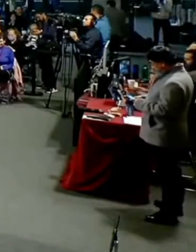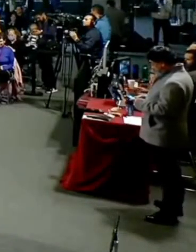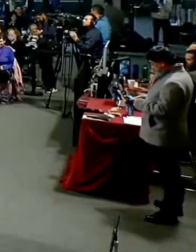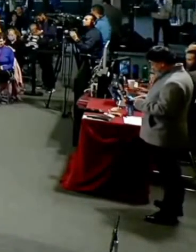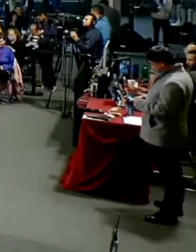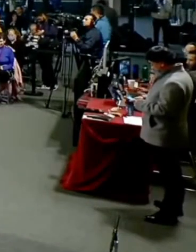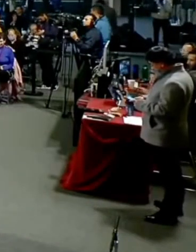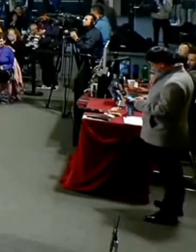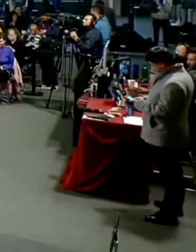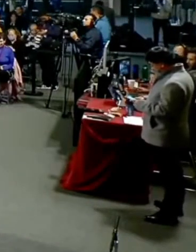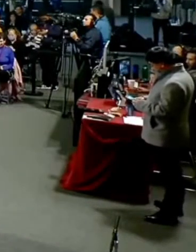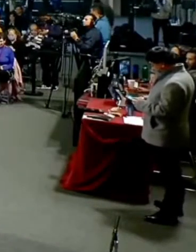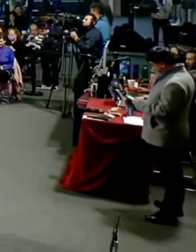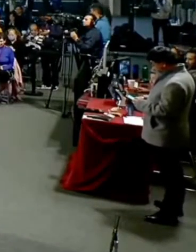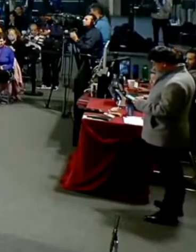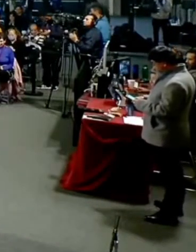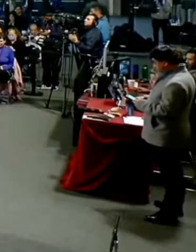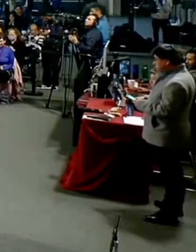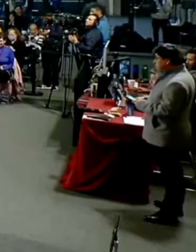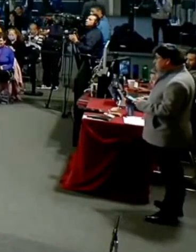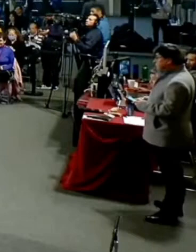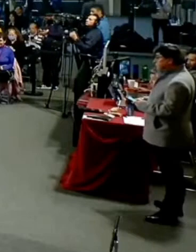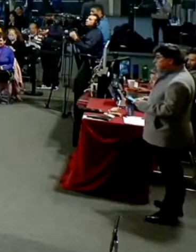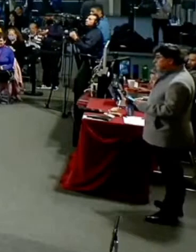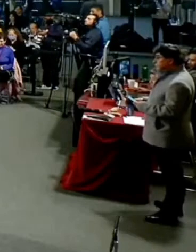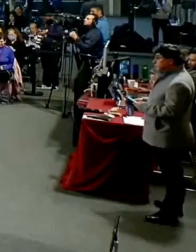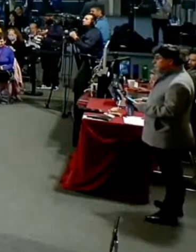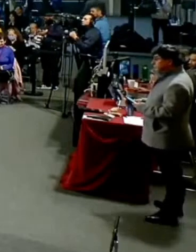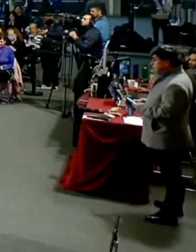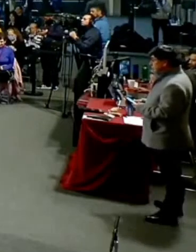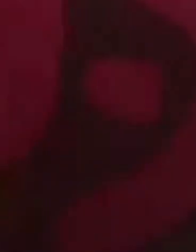Va a venderse a buen precio,